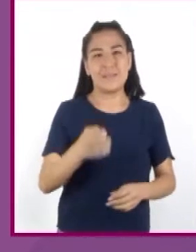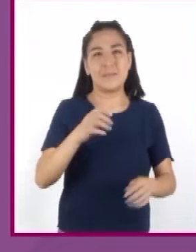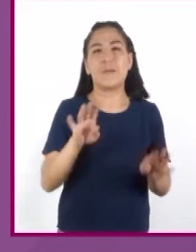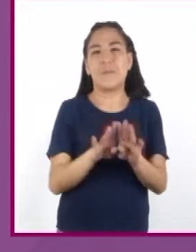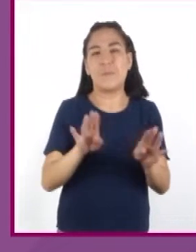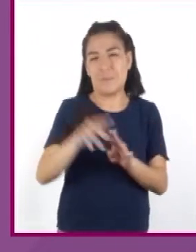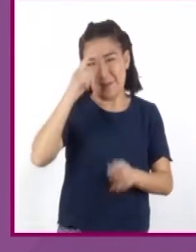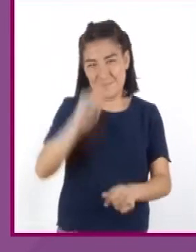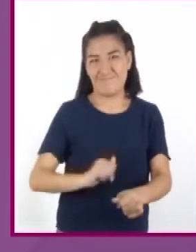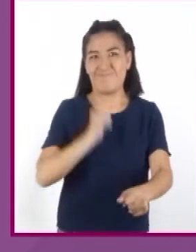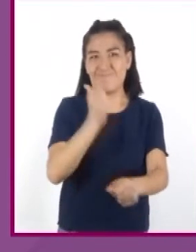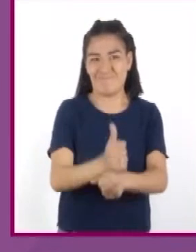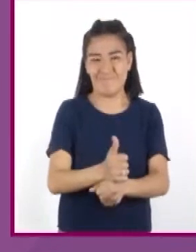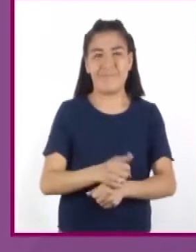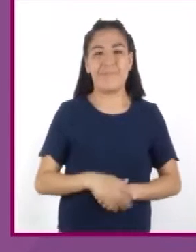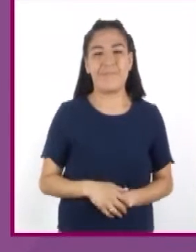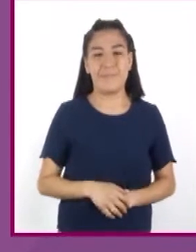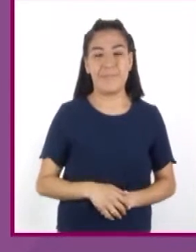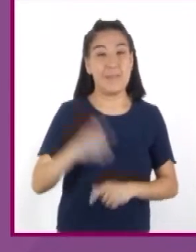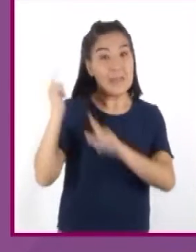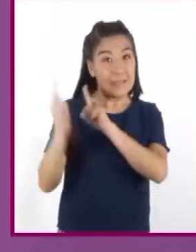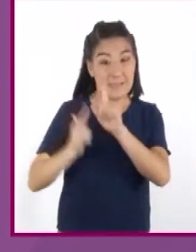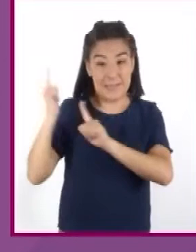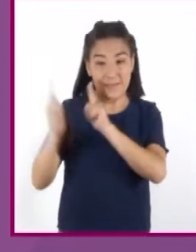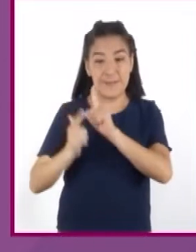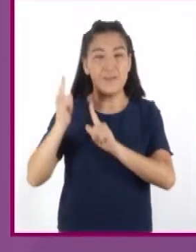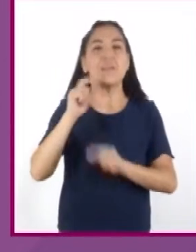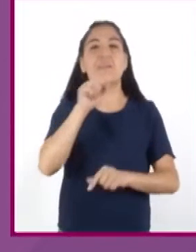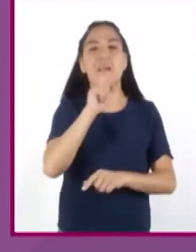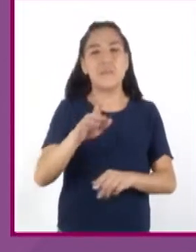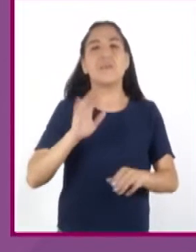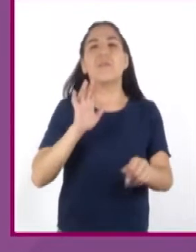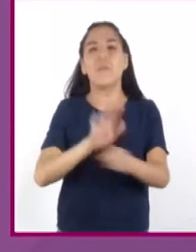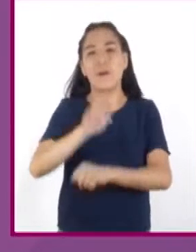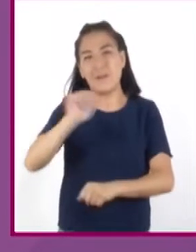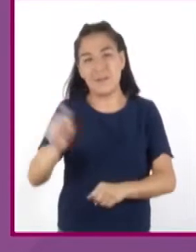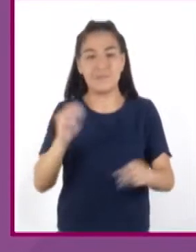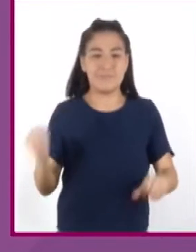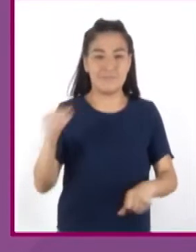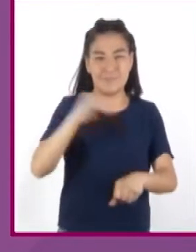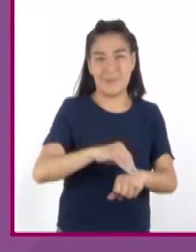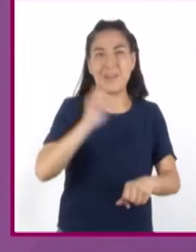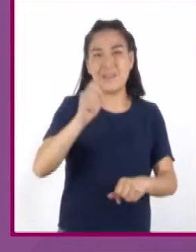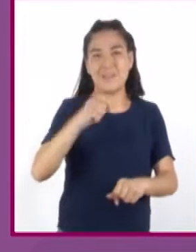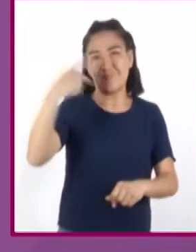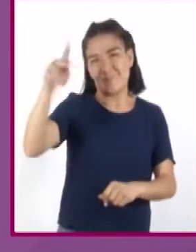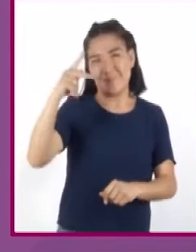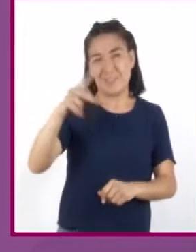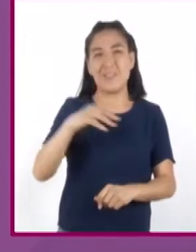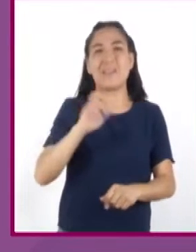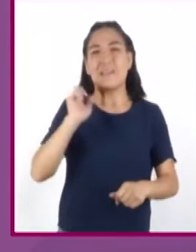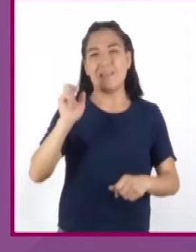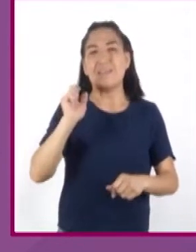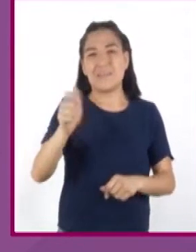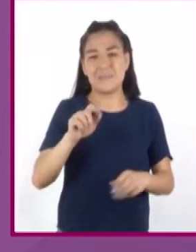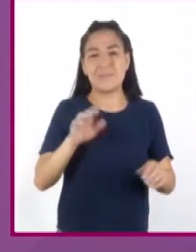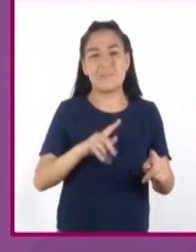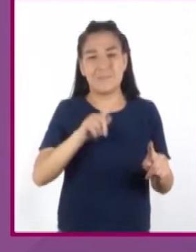tipo de establecimiento. Los griegos, por otro lado, se establecen en la parte del Mediterráneo en Emporión o Yampurias.